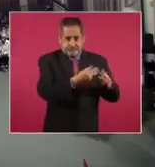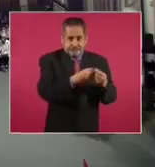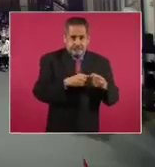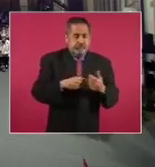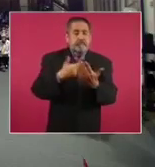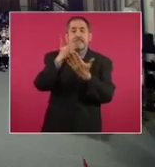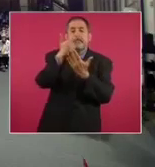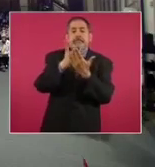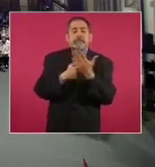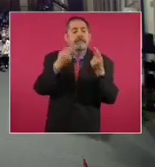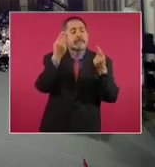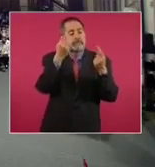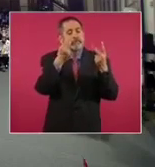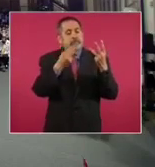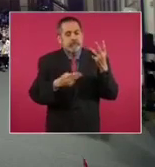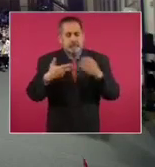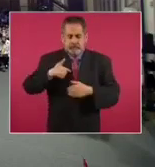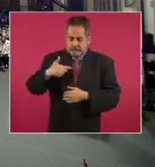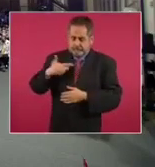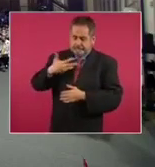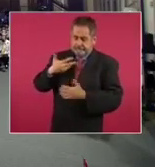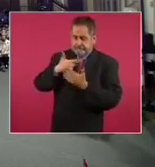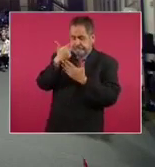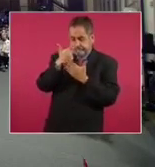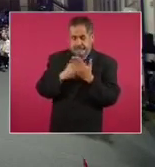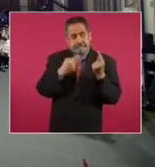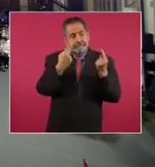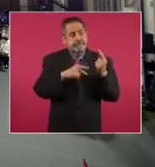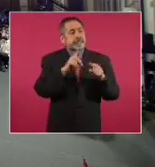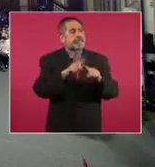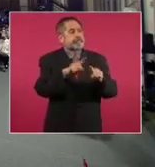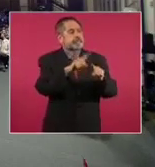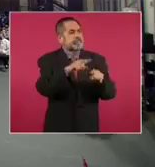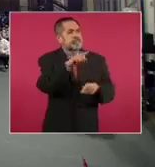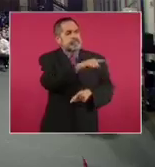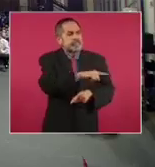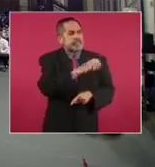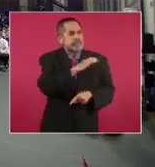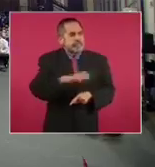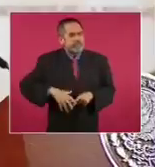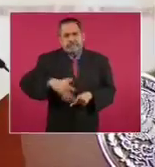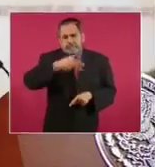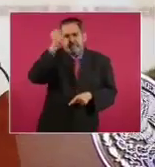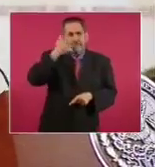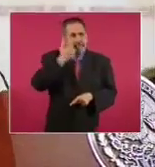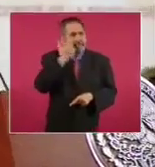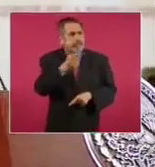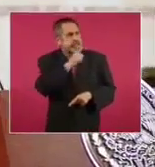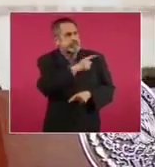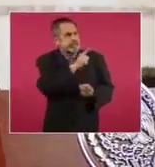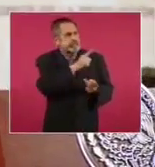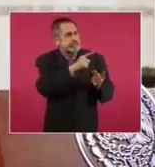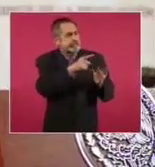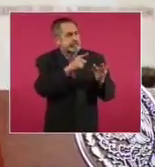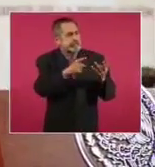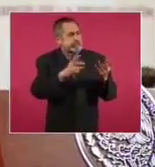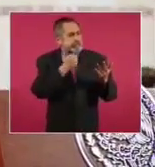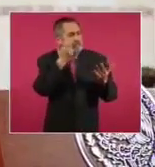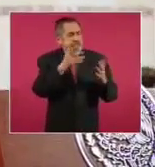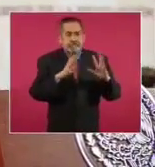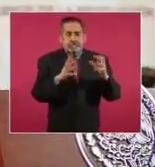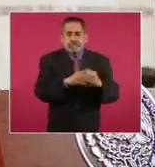la lista. No, yo tengo ya una parte, pero ayúdenme porque son